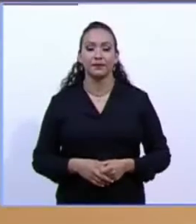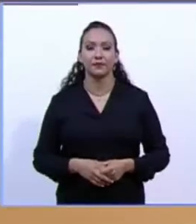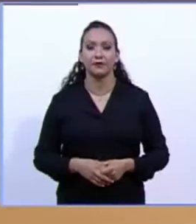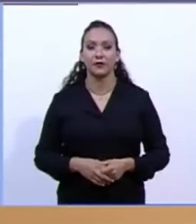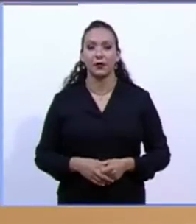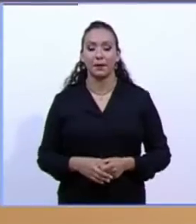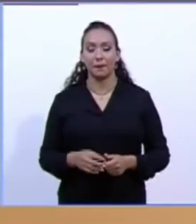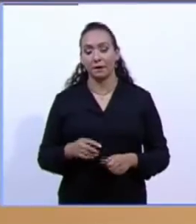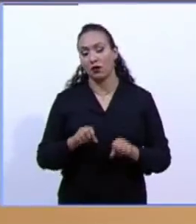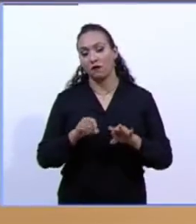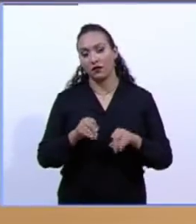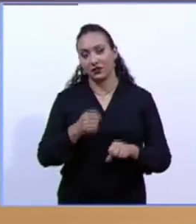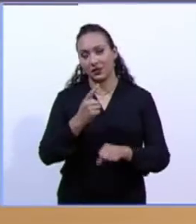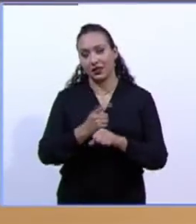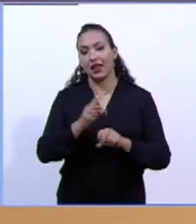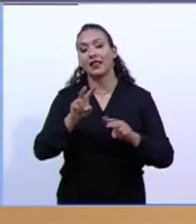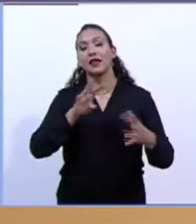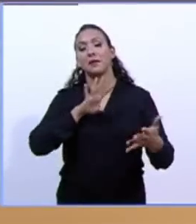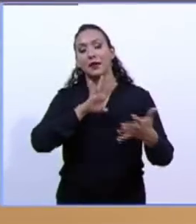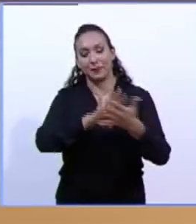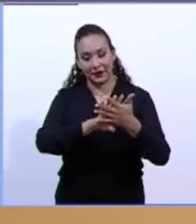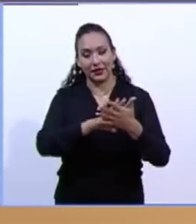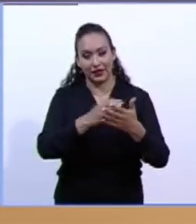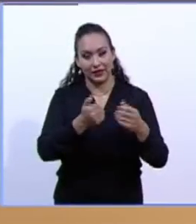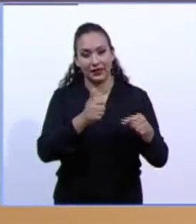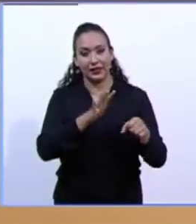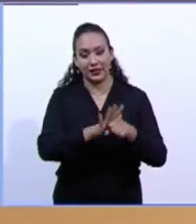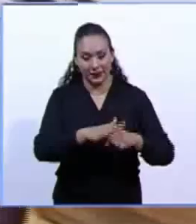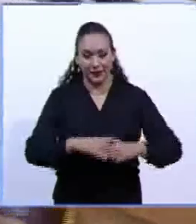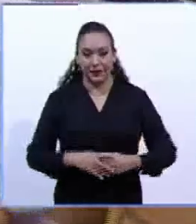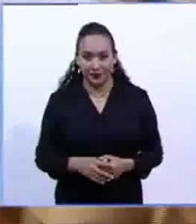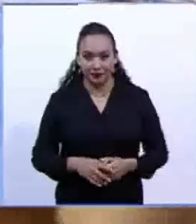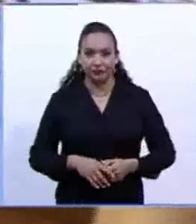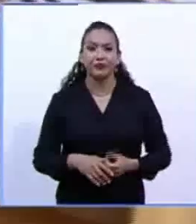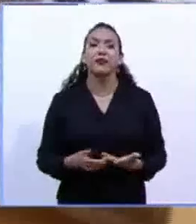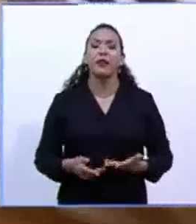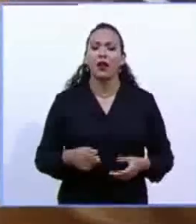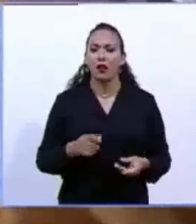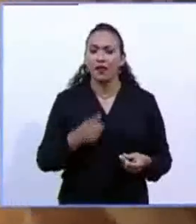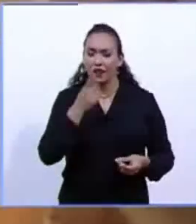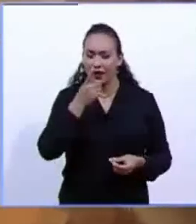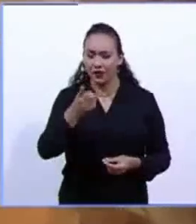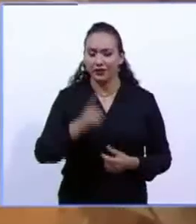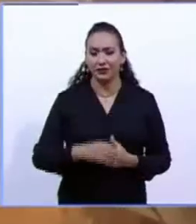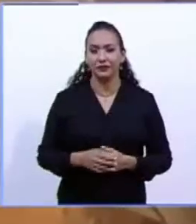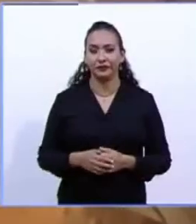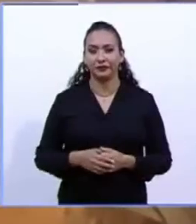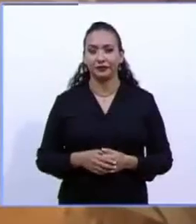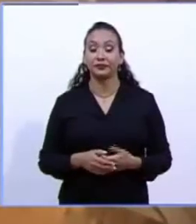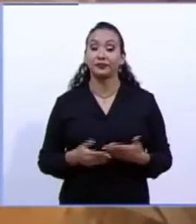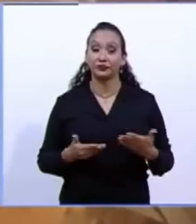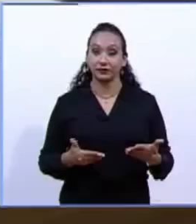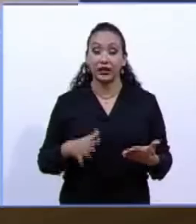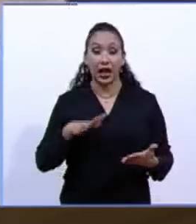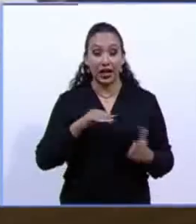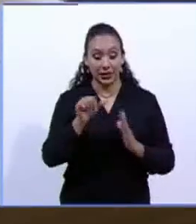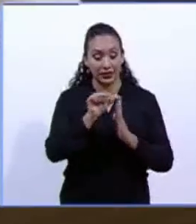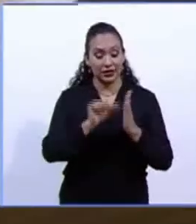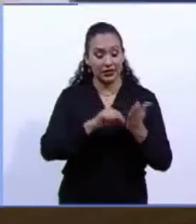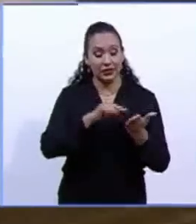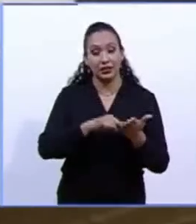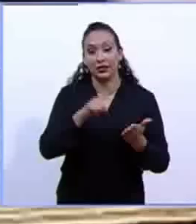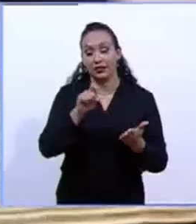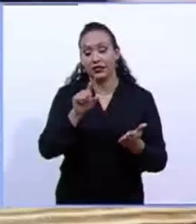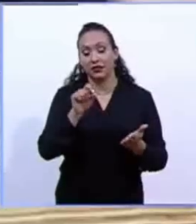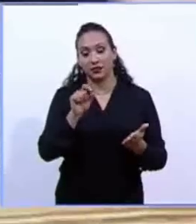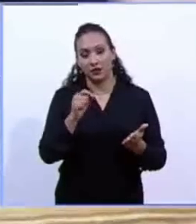El primer tribunal colegiado en materias penal y administrativa del 17º Circuito estableció que, de conformidad con el artículo